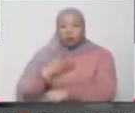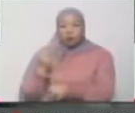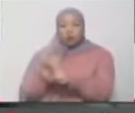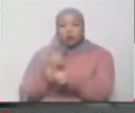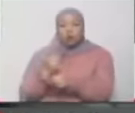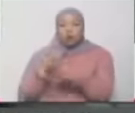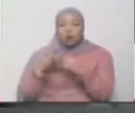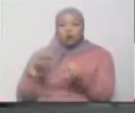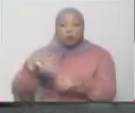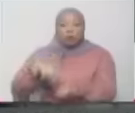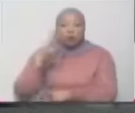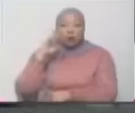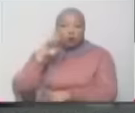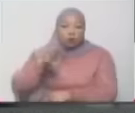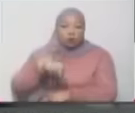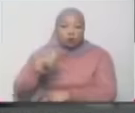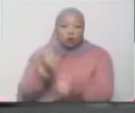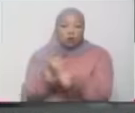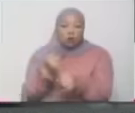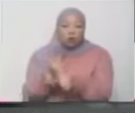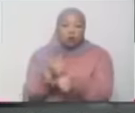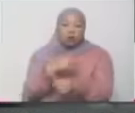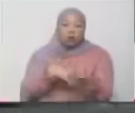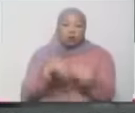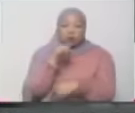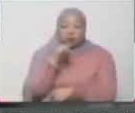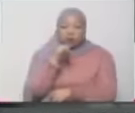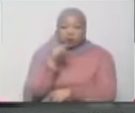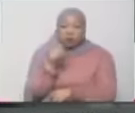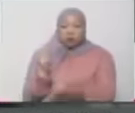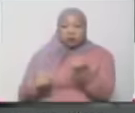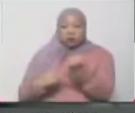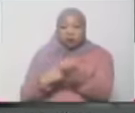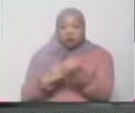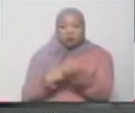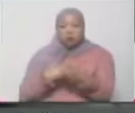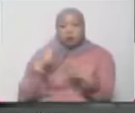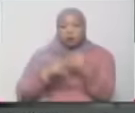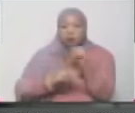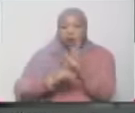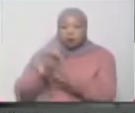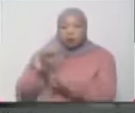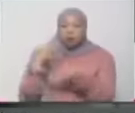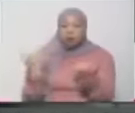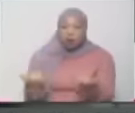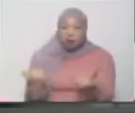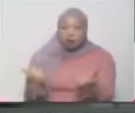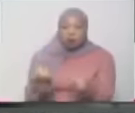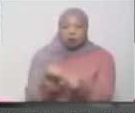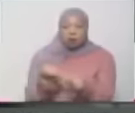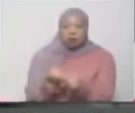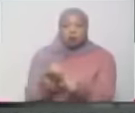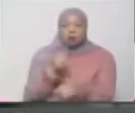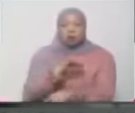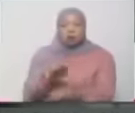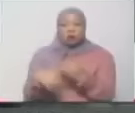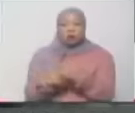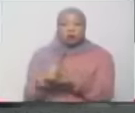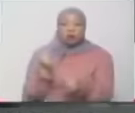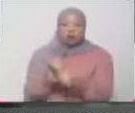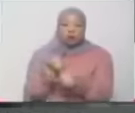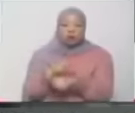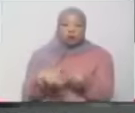todos los estados universidades politécnicas territoriales que deben apostar al plan de desarrollo regional, y las carreras que deben estar